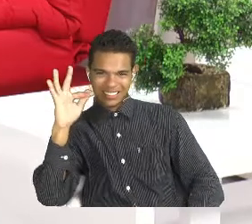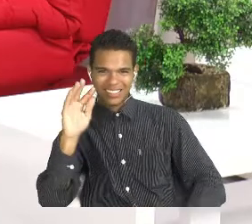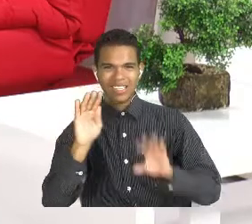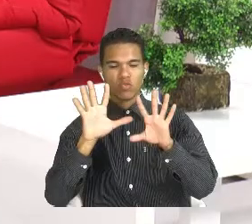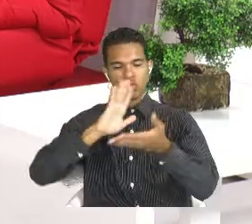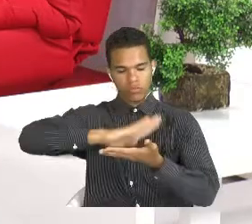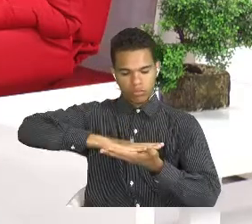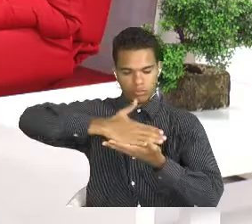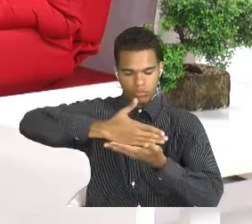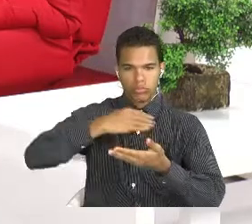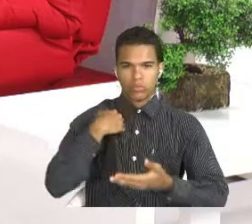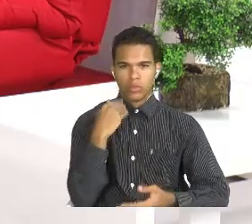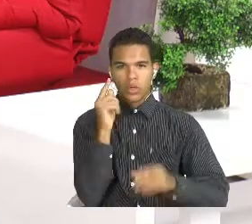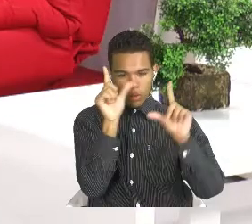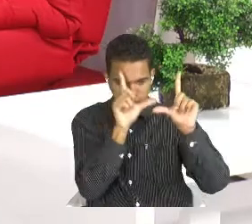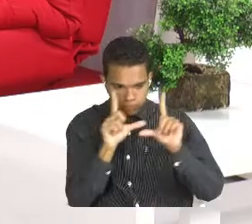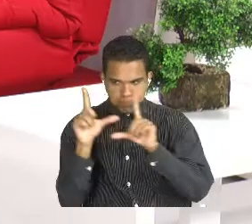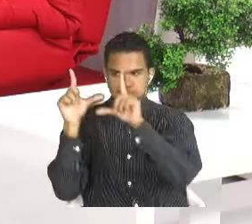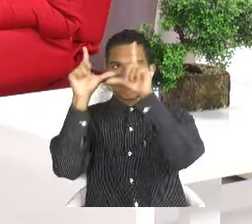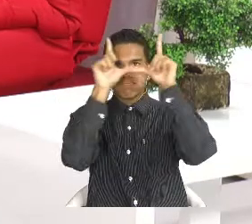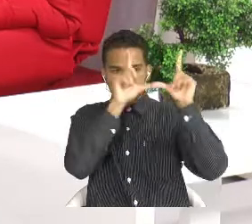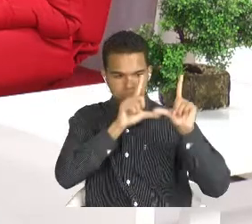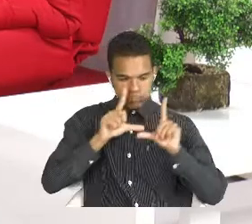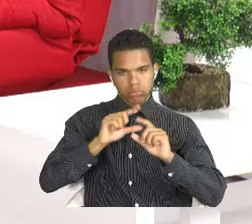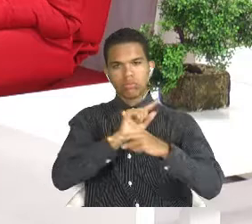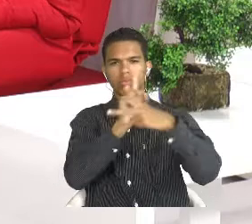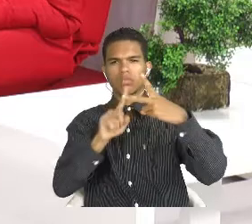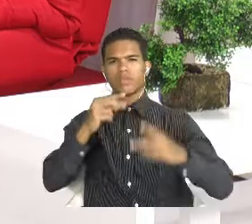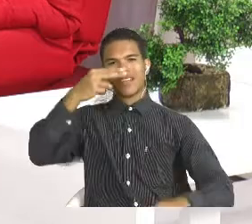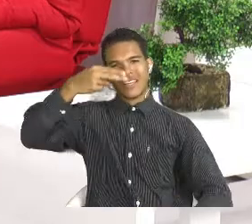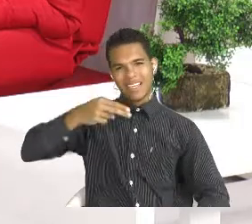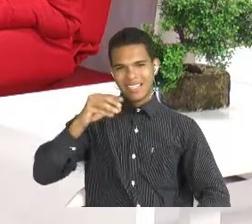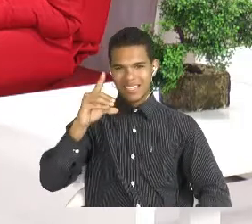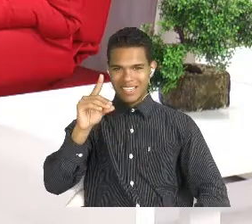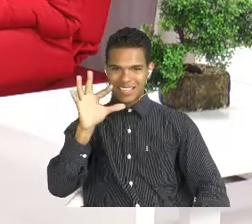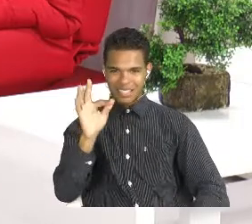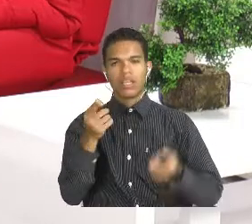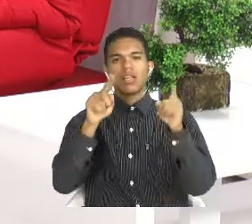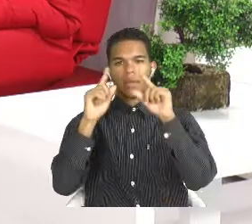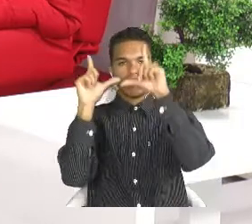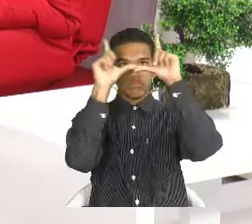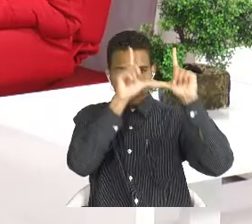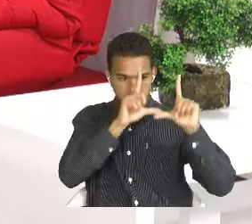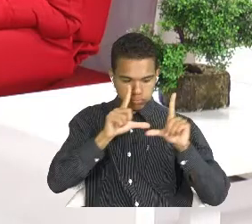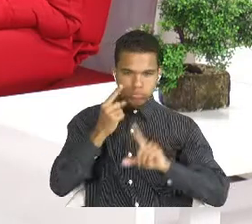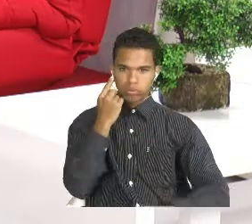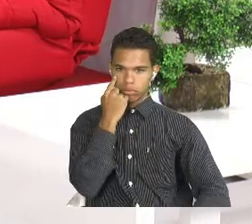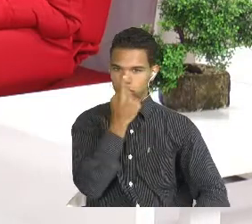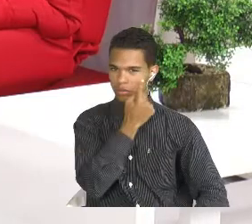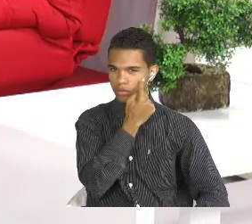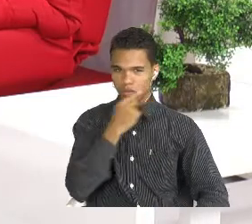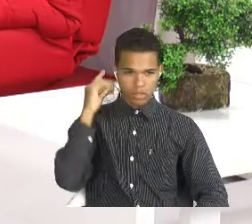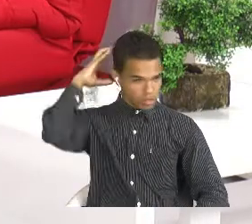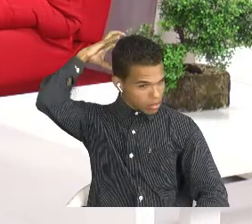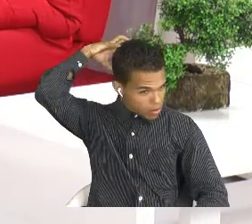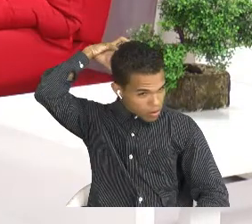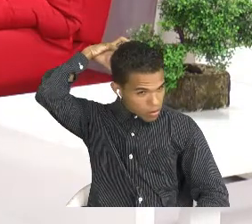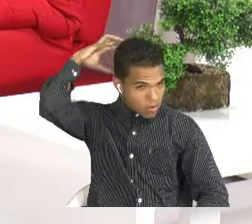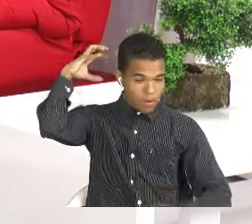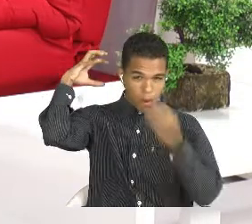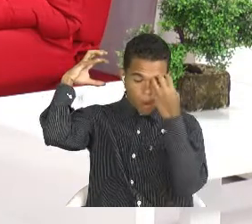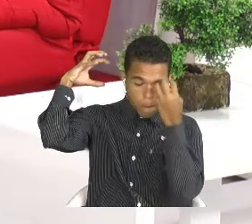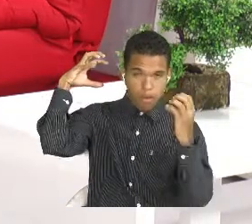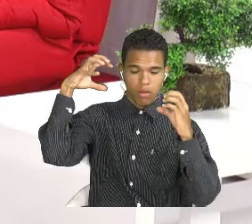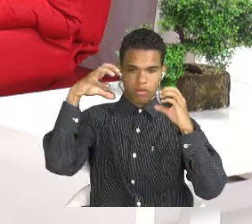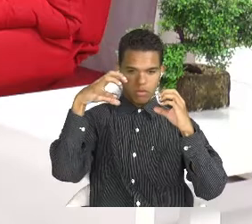computarizada, y también el HRT, que también es otro tipo de tomografía del nervio óptico. Todos esos exámenes se complementan con la clínica, con